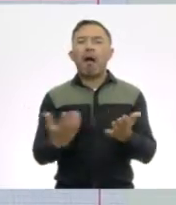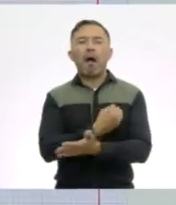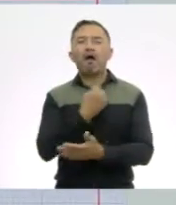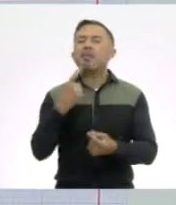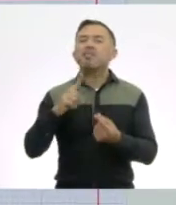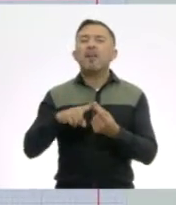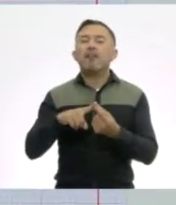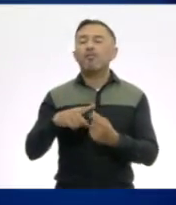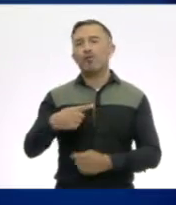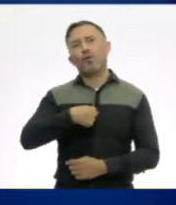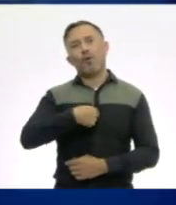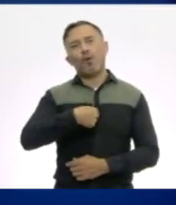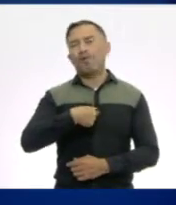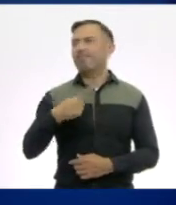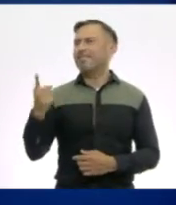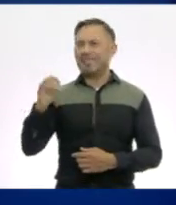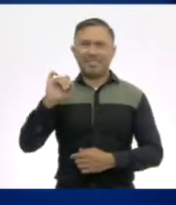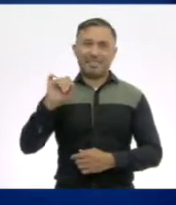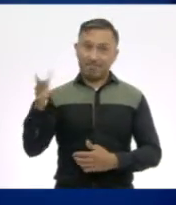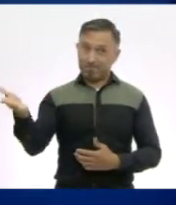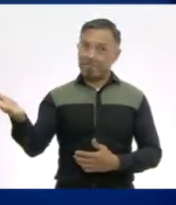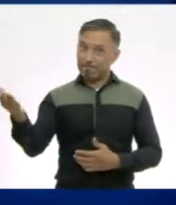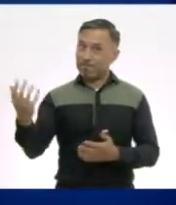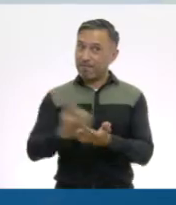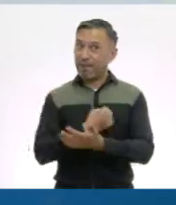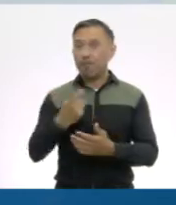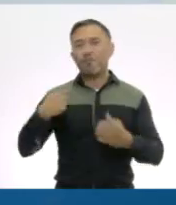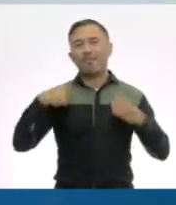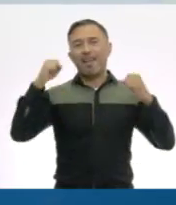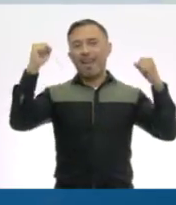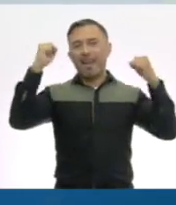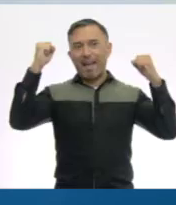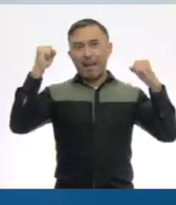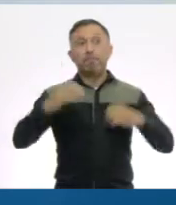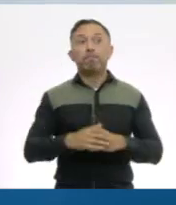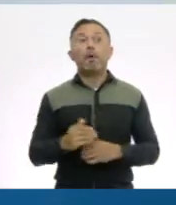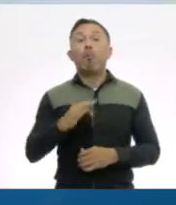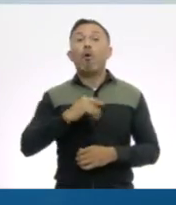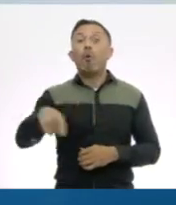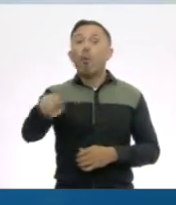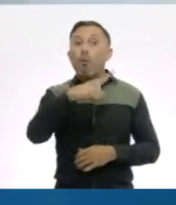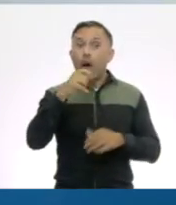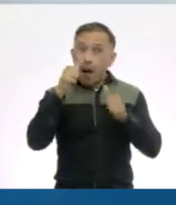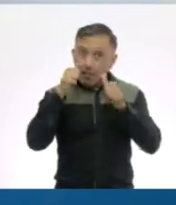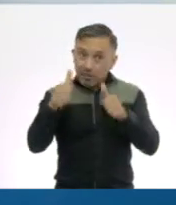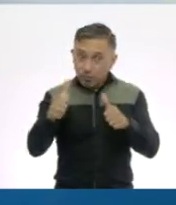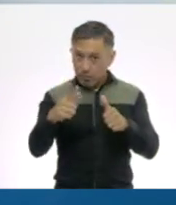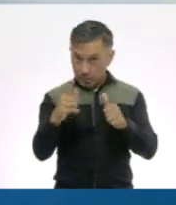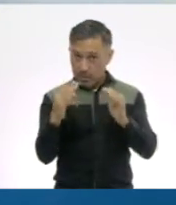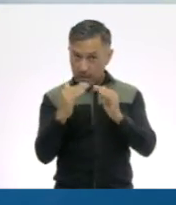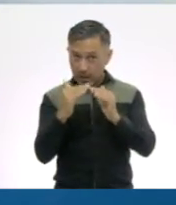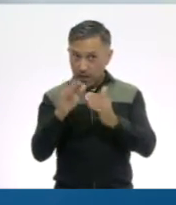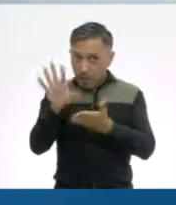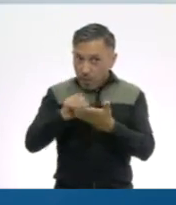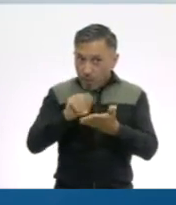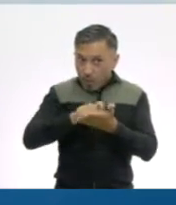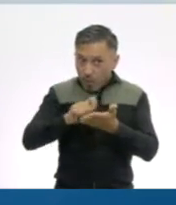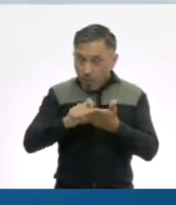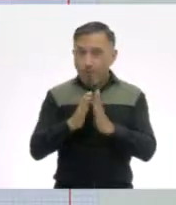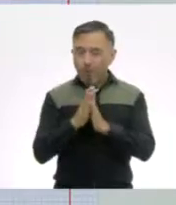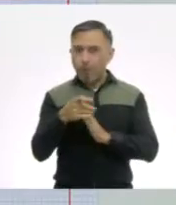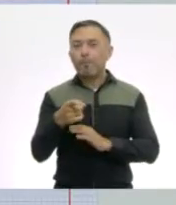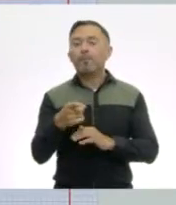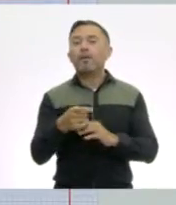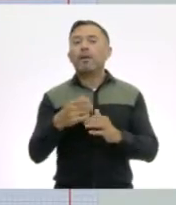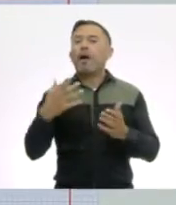Sí. Yay. Muy bien. Entonces, así para que pongan mucha atención cuando ustedes lo realicen en casa, van a anotar el nombre